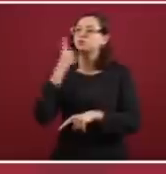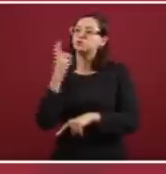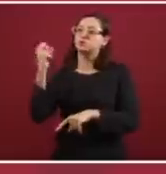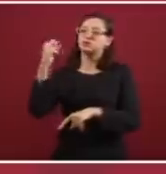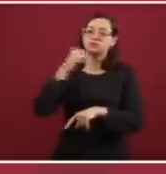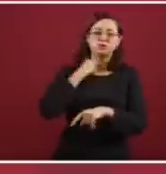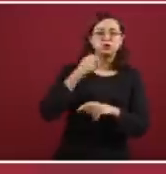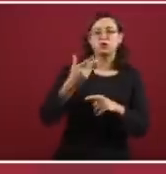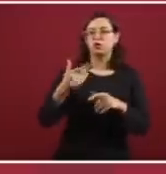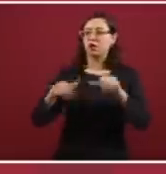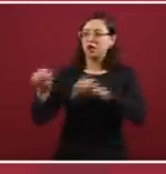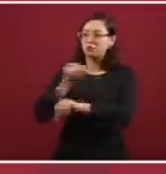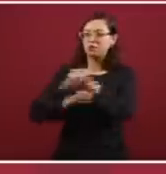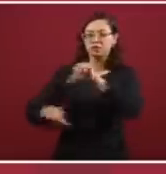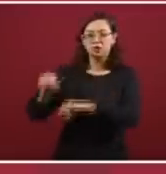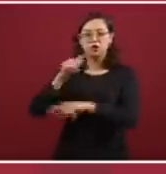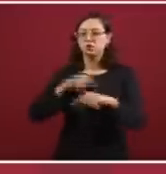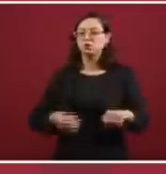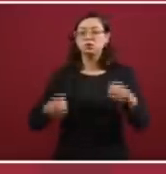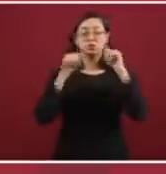en este caso,